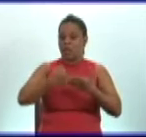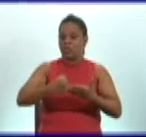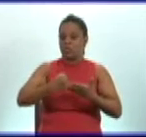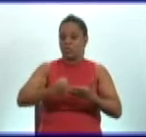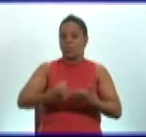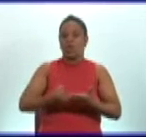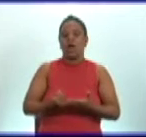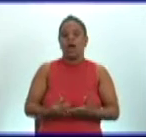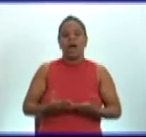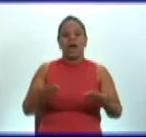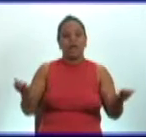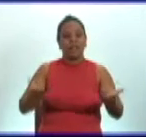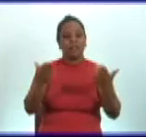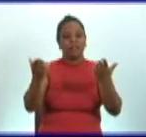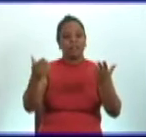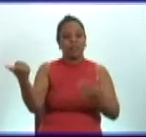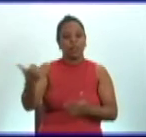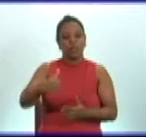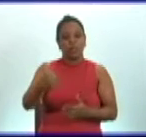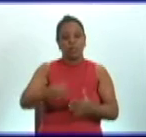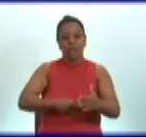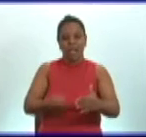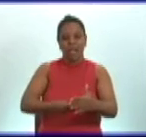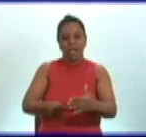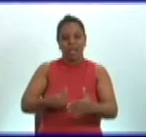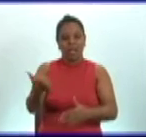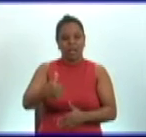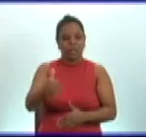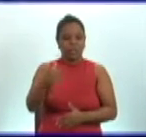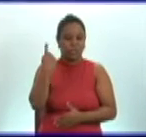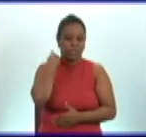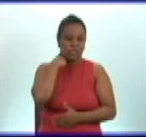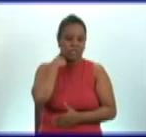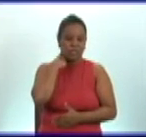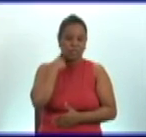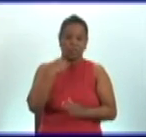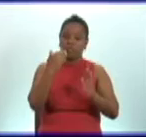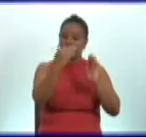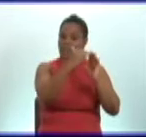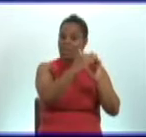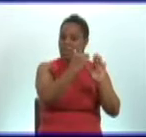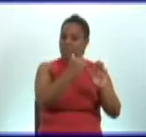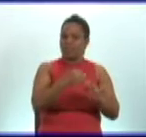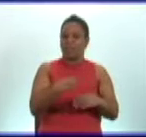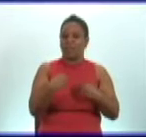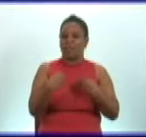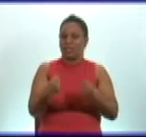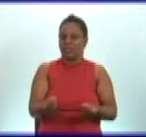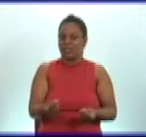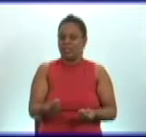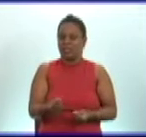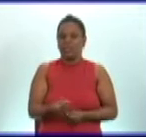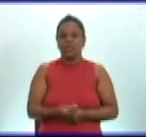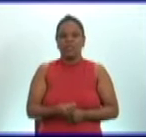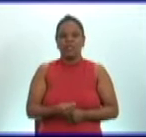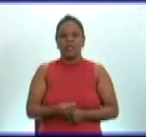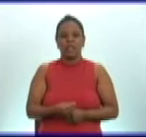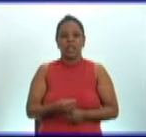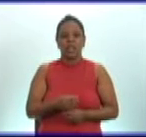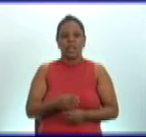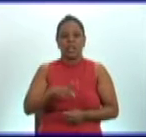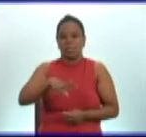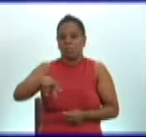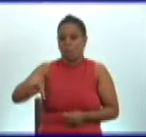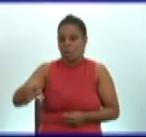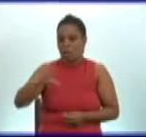de esa guerra de los 10 años. De tal manera que eso va a ser una medida que va a tener como consecuencia eso, limitar un poco ese arribo a nuestro